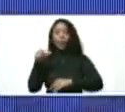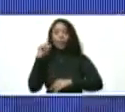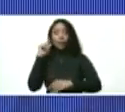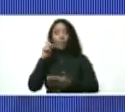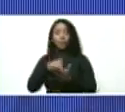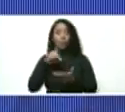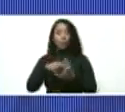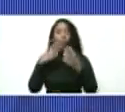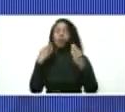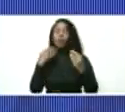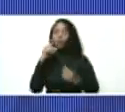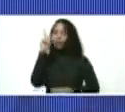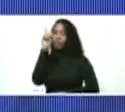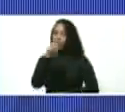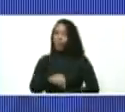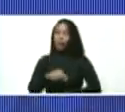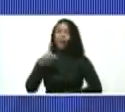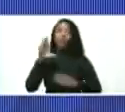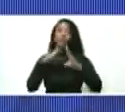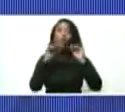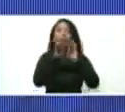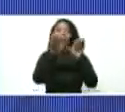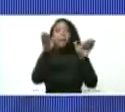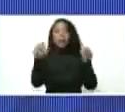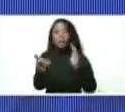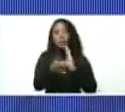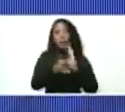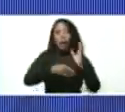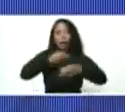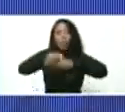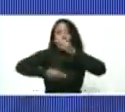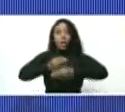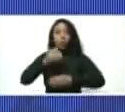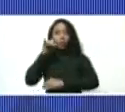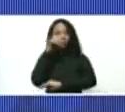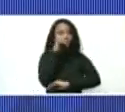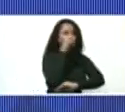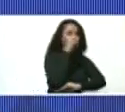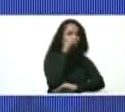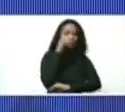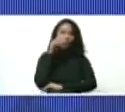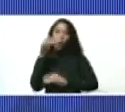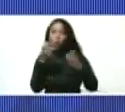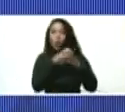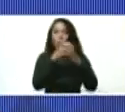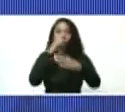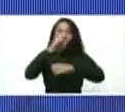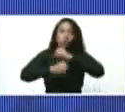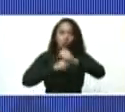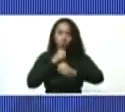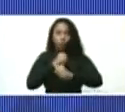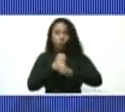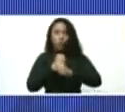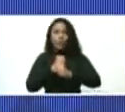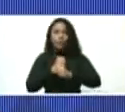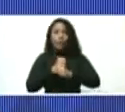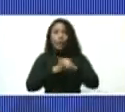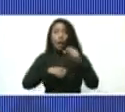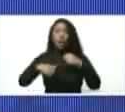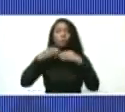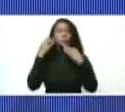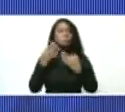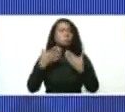también. Y todas las mesas técnicas que hemos realizado con las cámaras, con las asociaciones sectoriales, es justamente